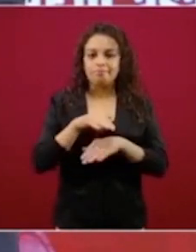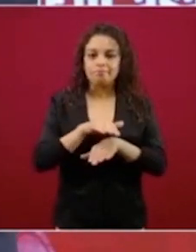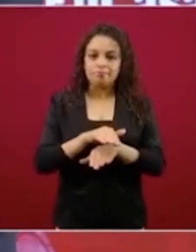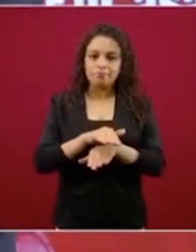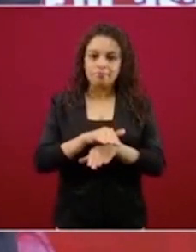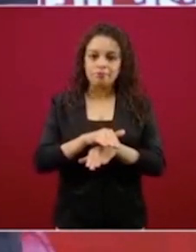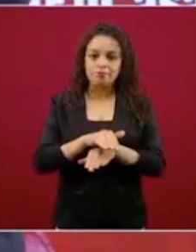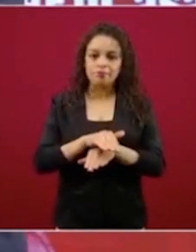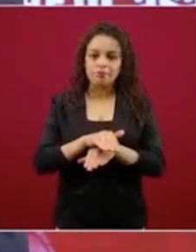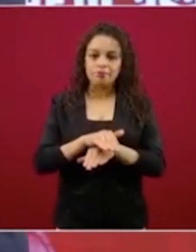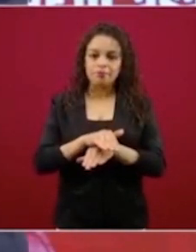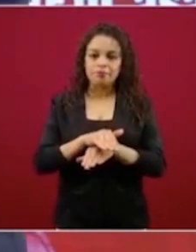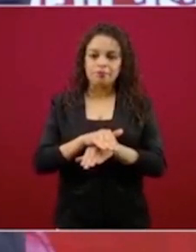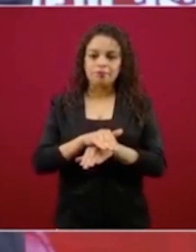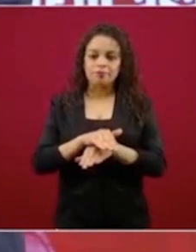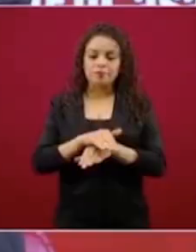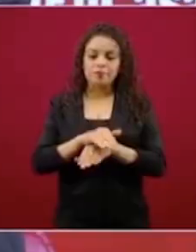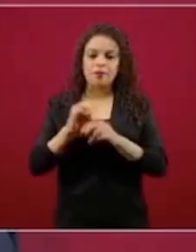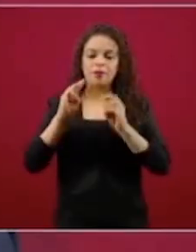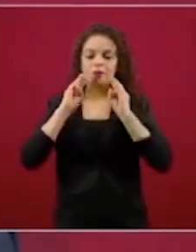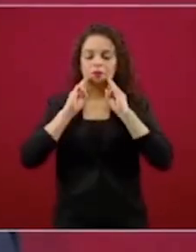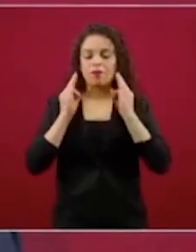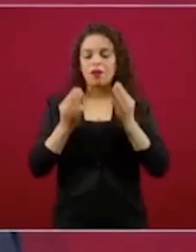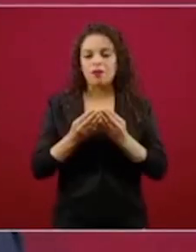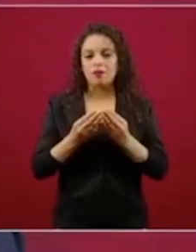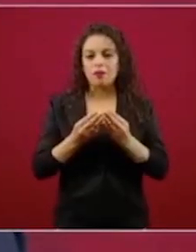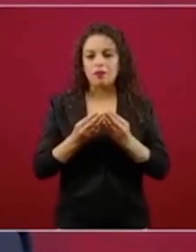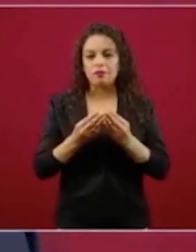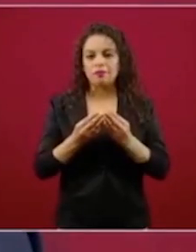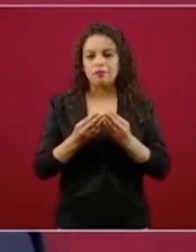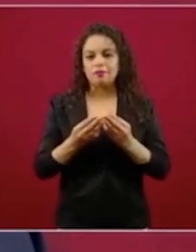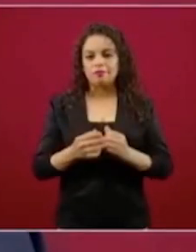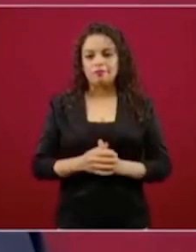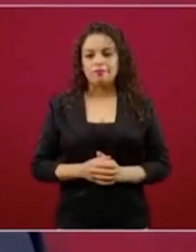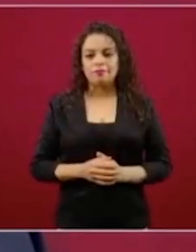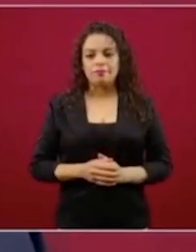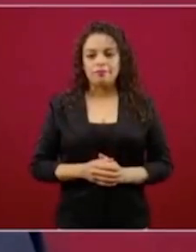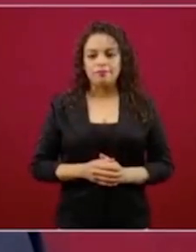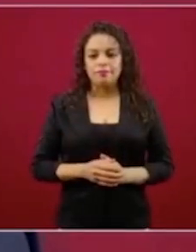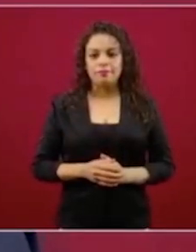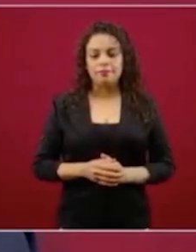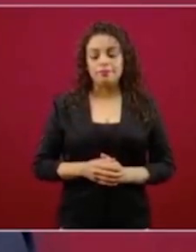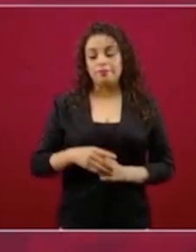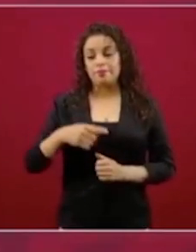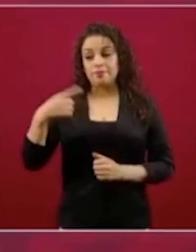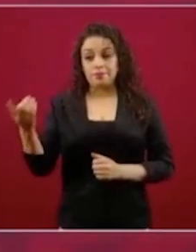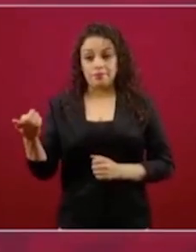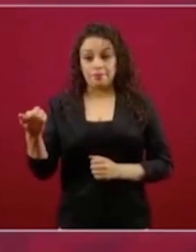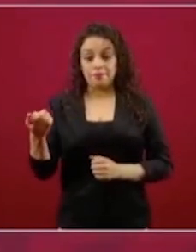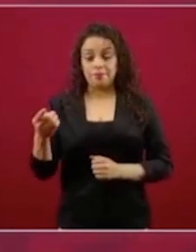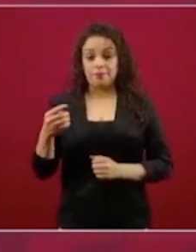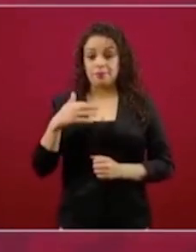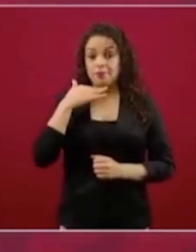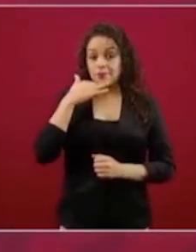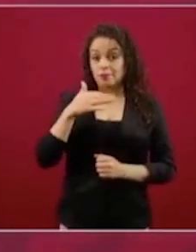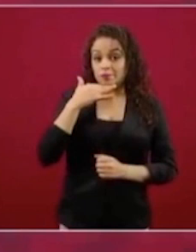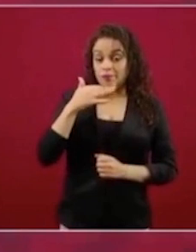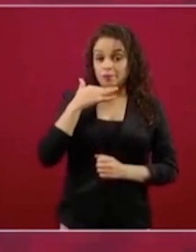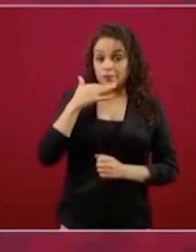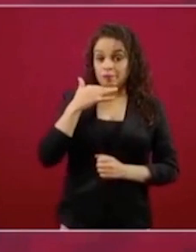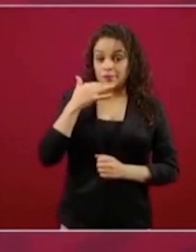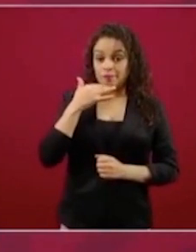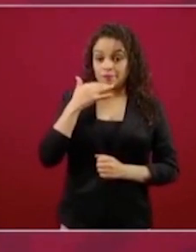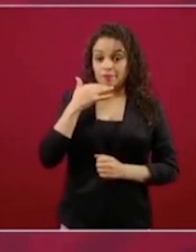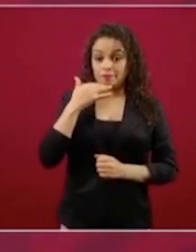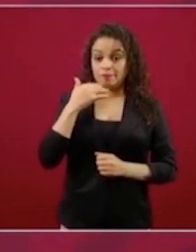O sea, para decirlo con claridad, por un lado la delincuencia de cuello blanco y por el otro la delincuencia